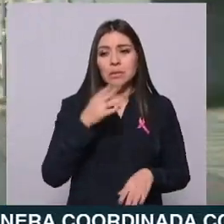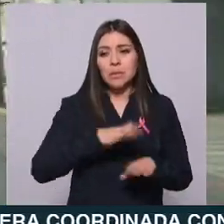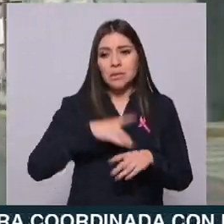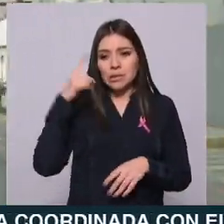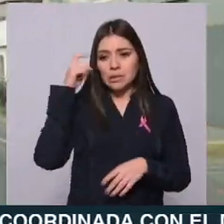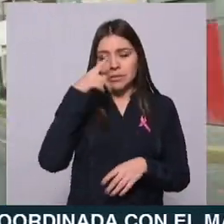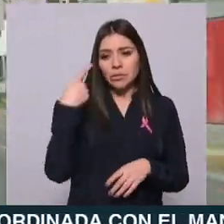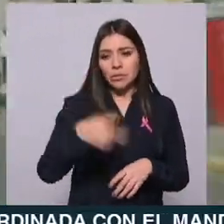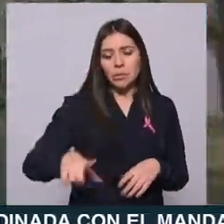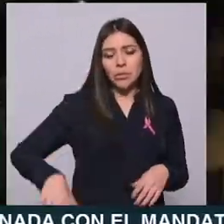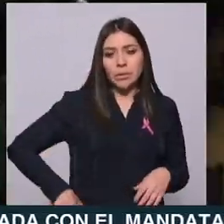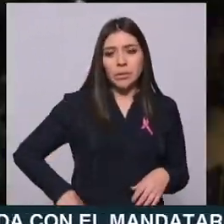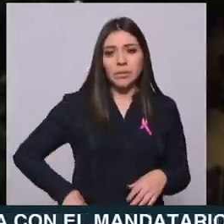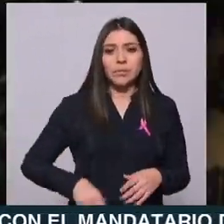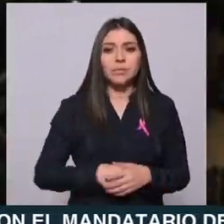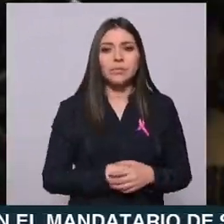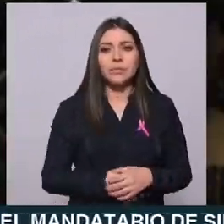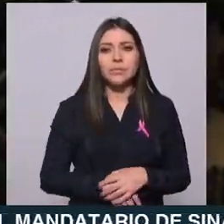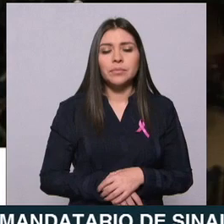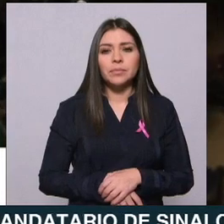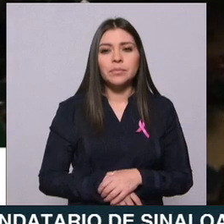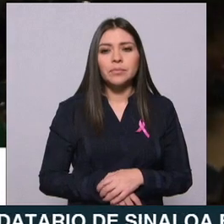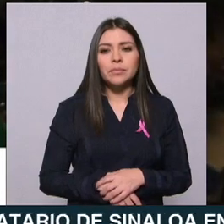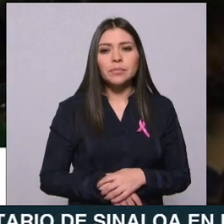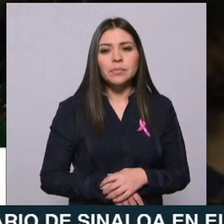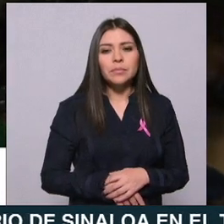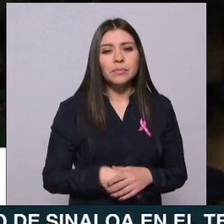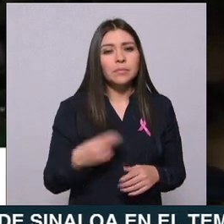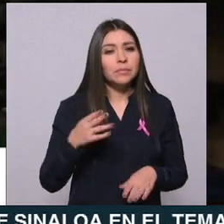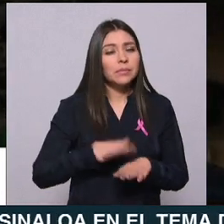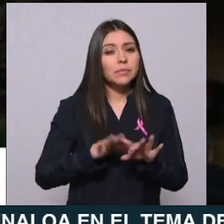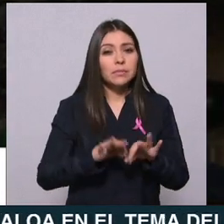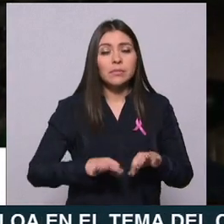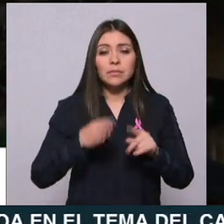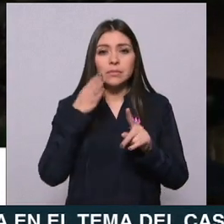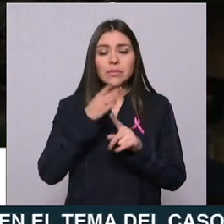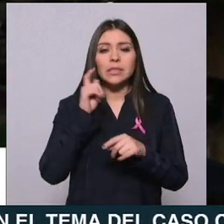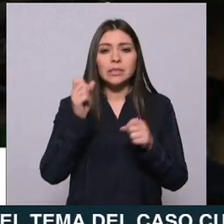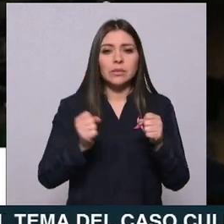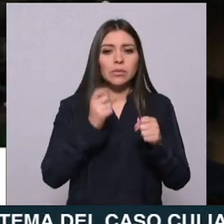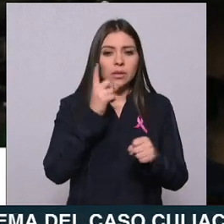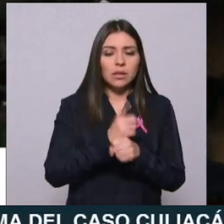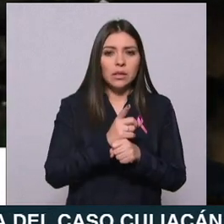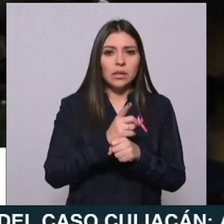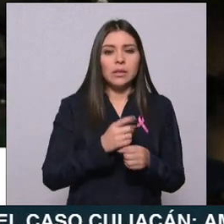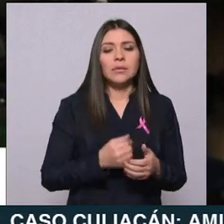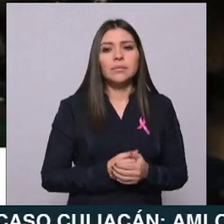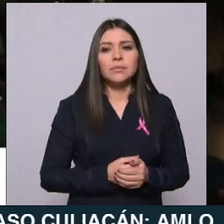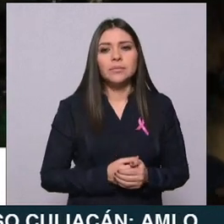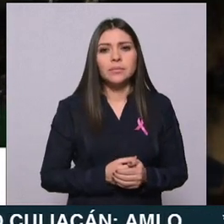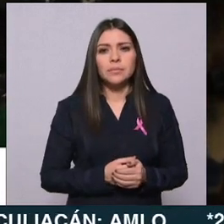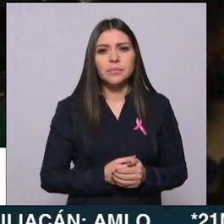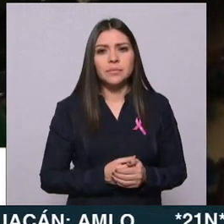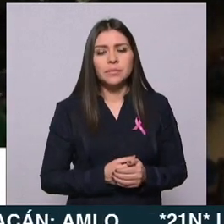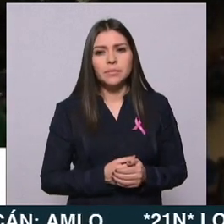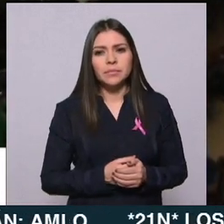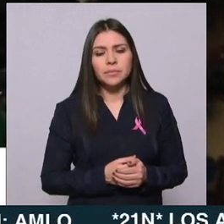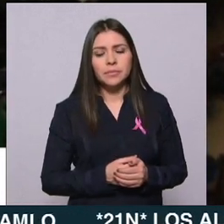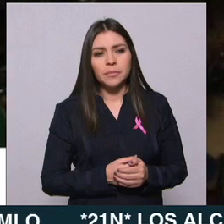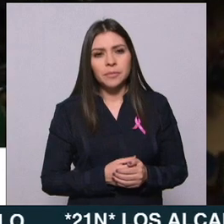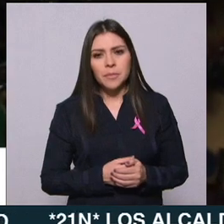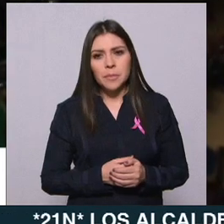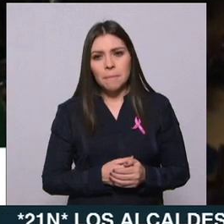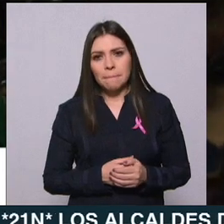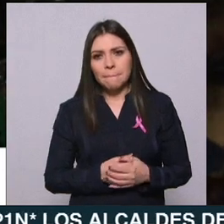nuevo gobierno. La prioridad es seguridad y más que nada darles más, ¿cómo se puede